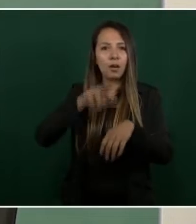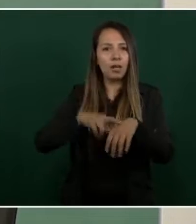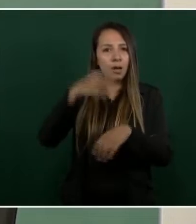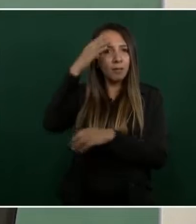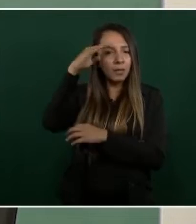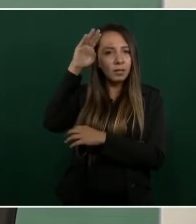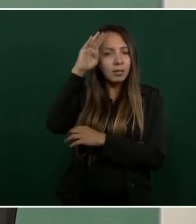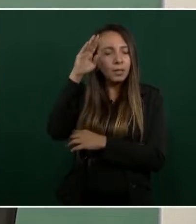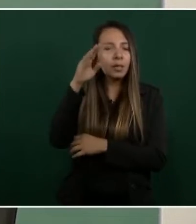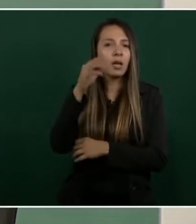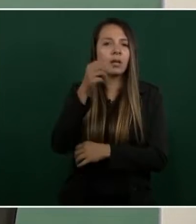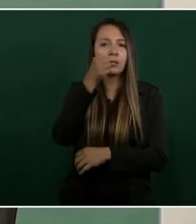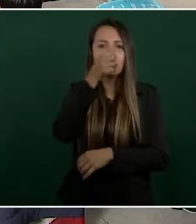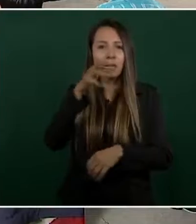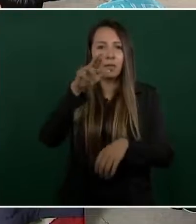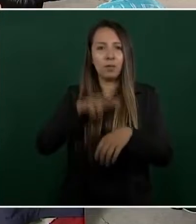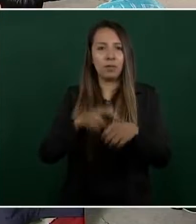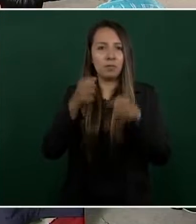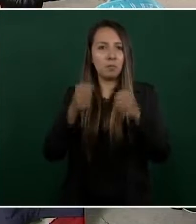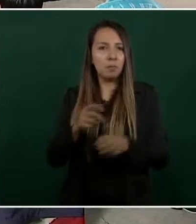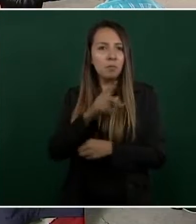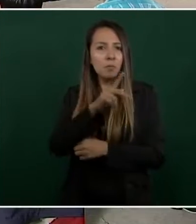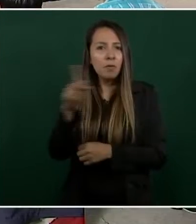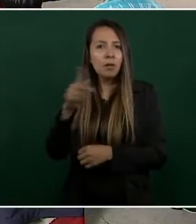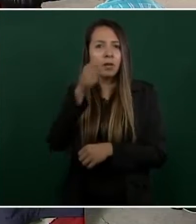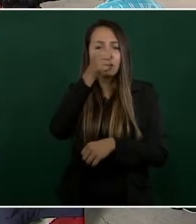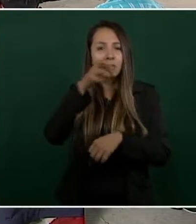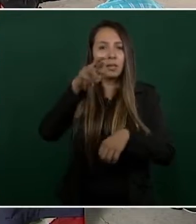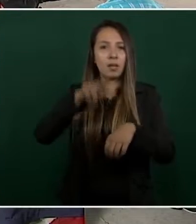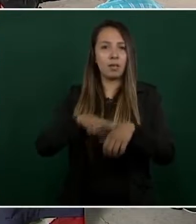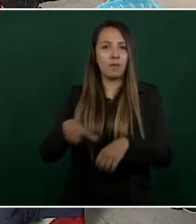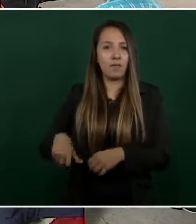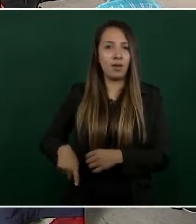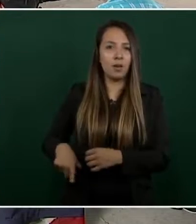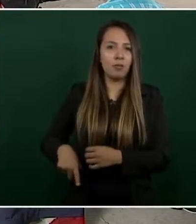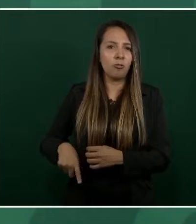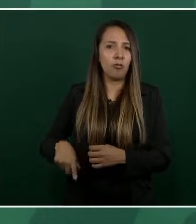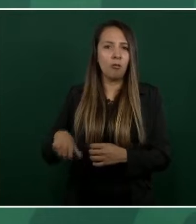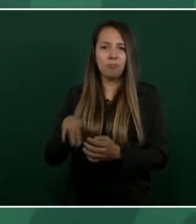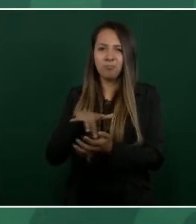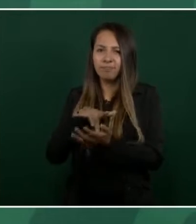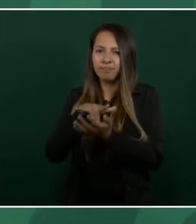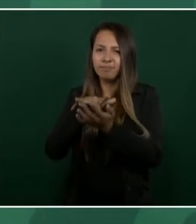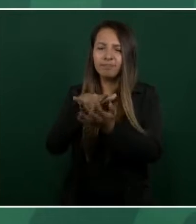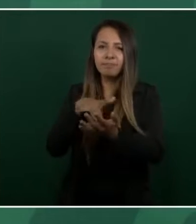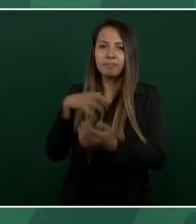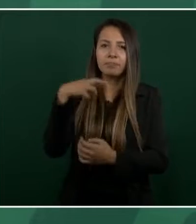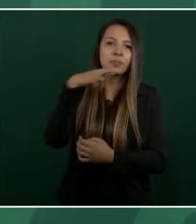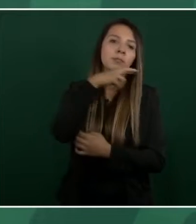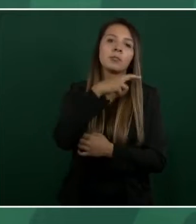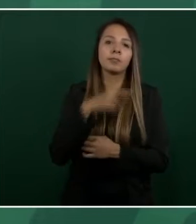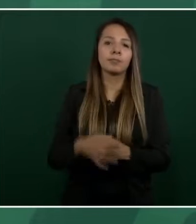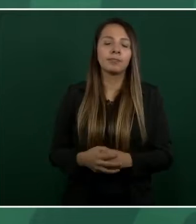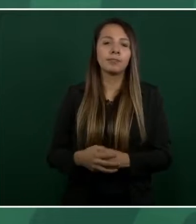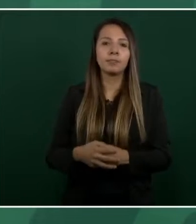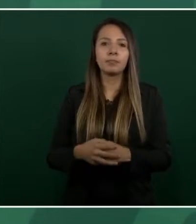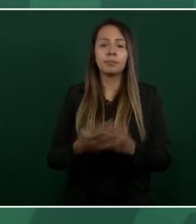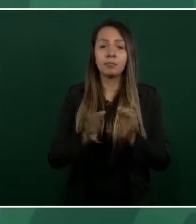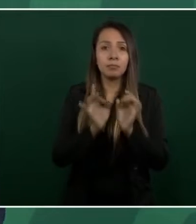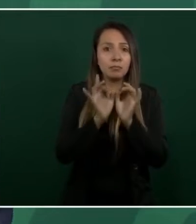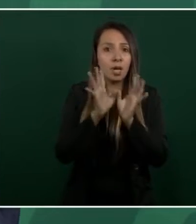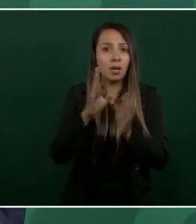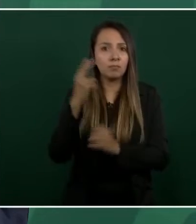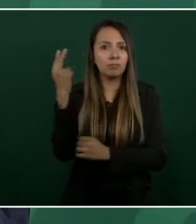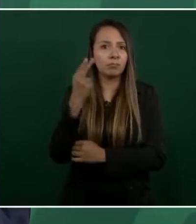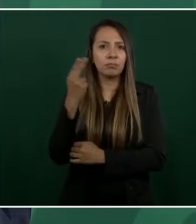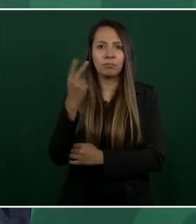Pública, de la Secretaría de Gobernación. Y cuando se necesite, aquí vamos a